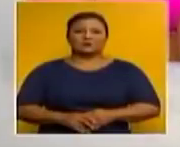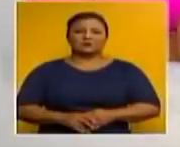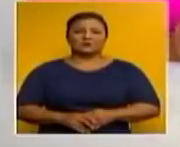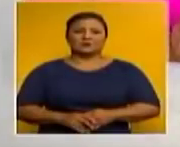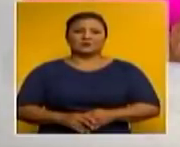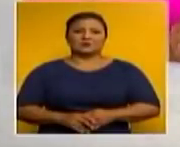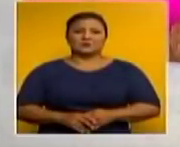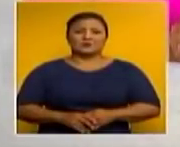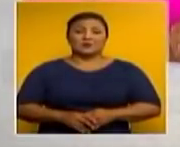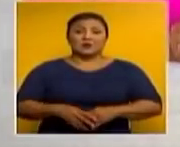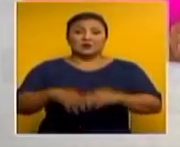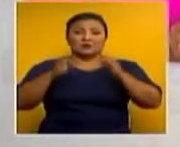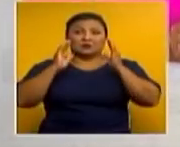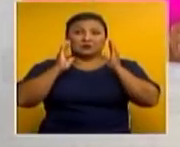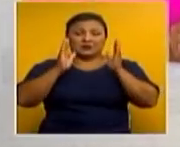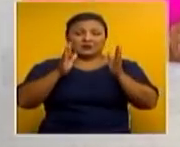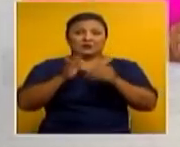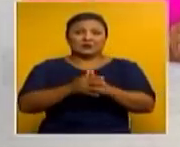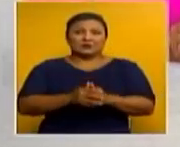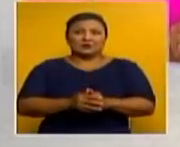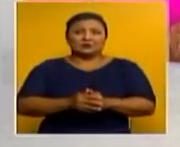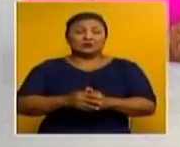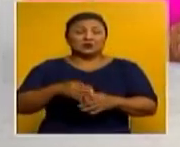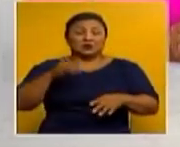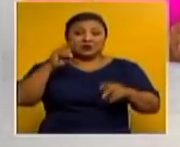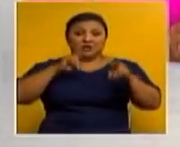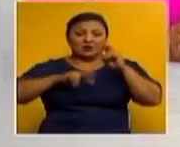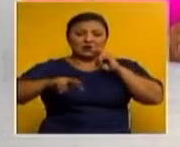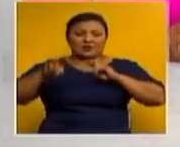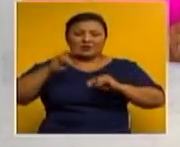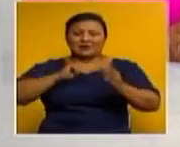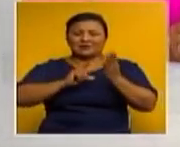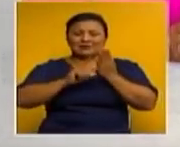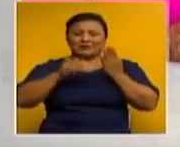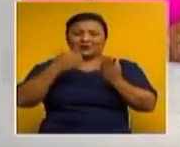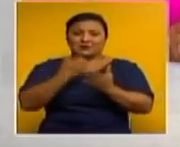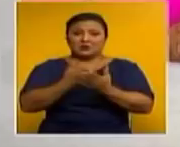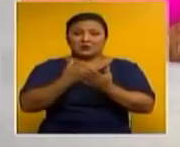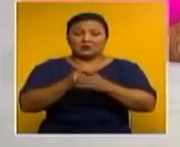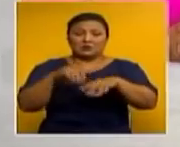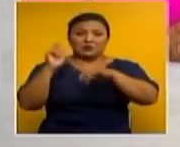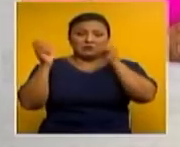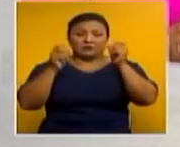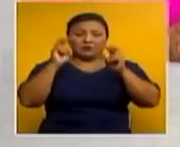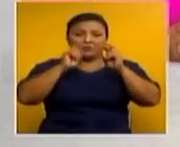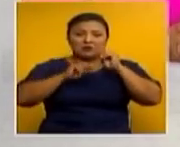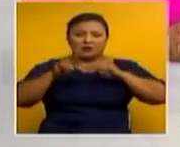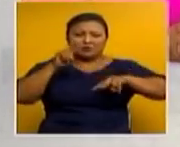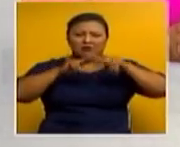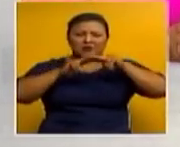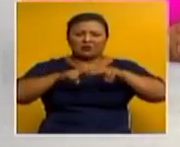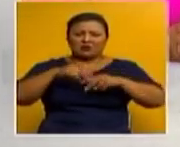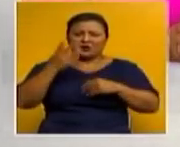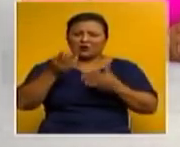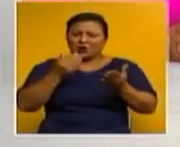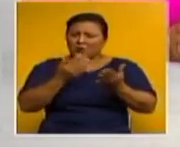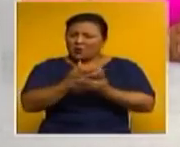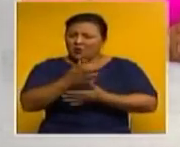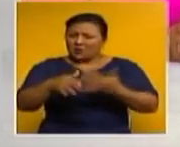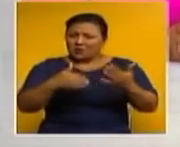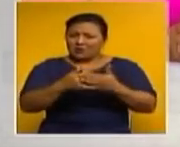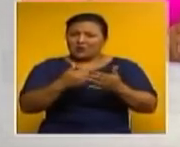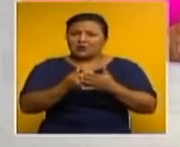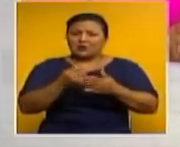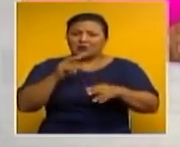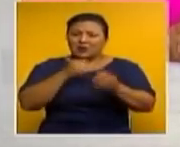Año Estelar. Mucha atención. La Unidad de Análisis Financiero y Económico y la Fiscalía investigan movimientos financieros de los